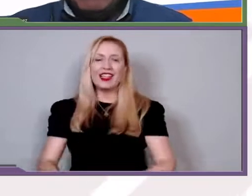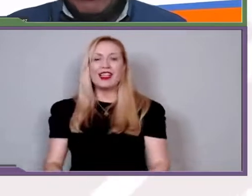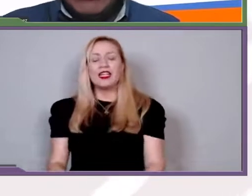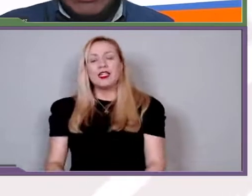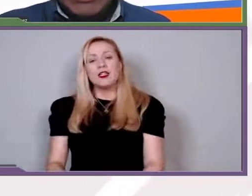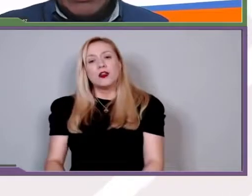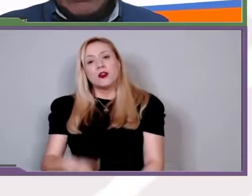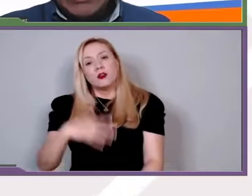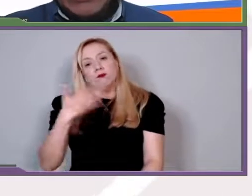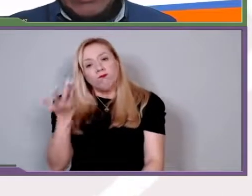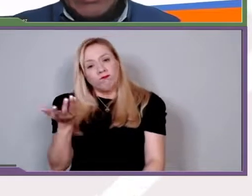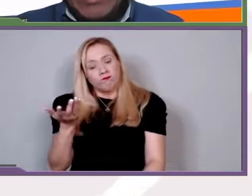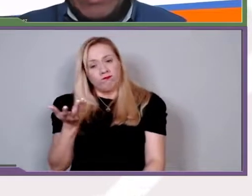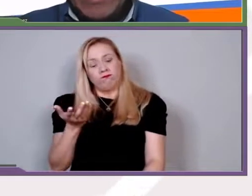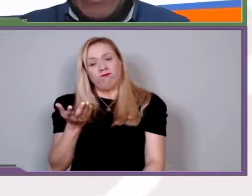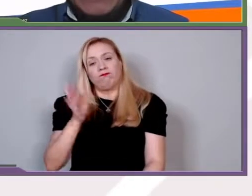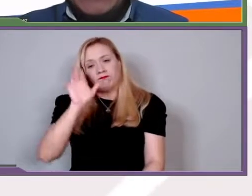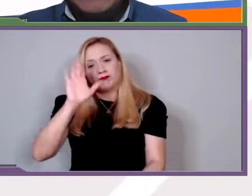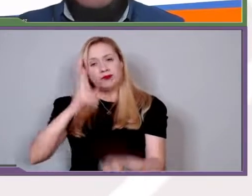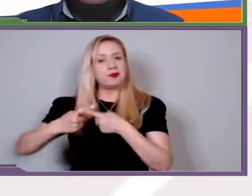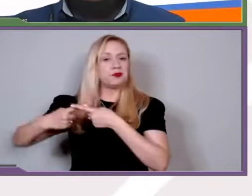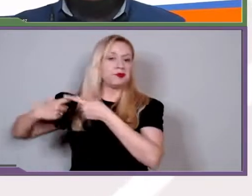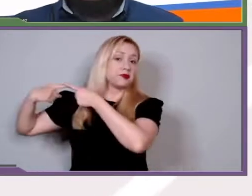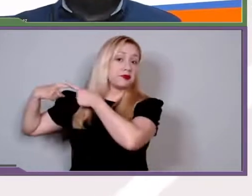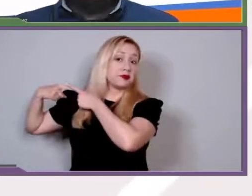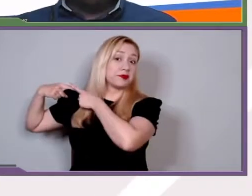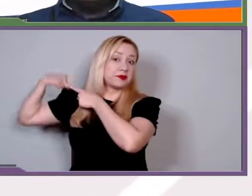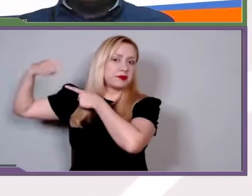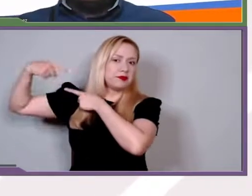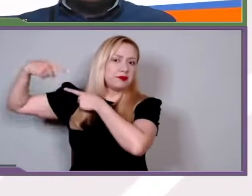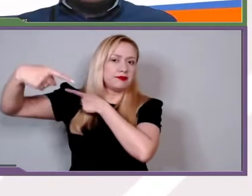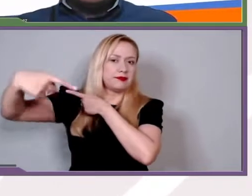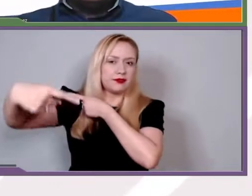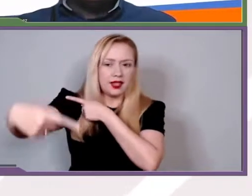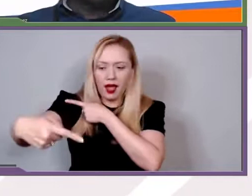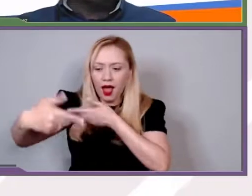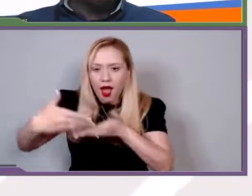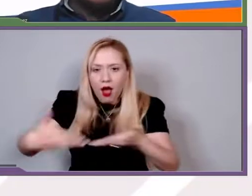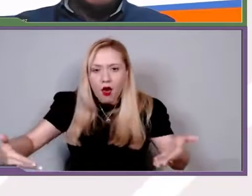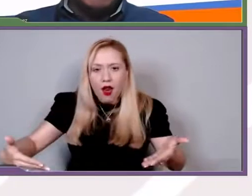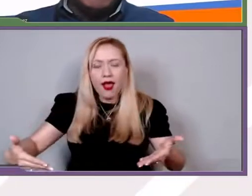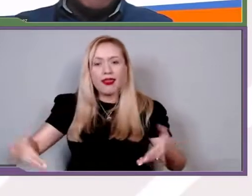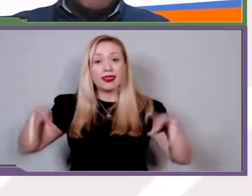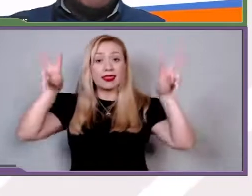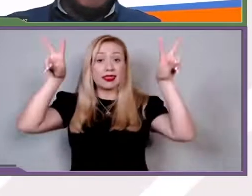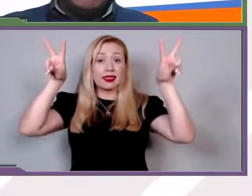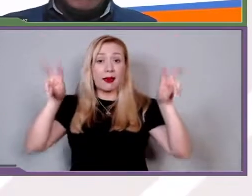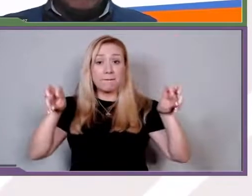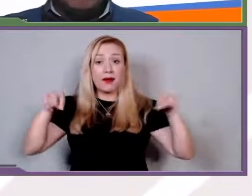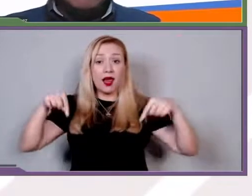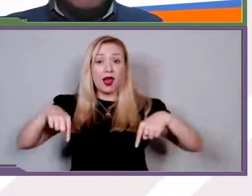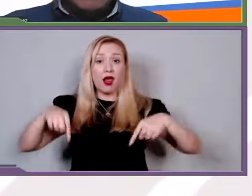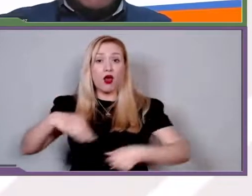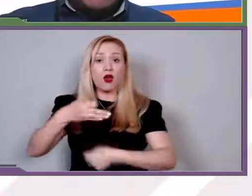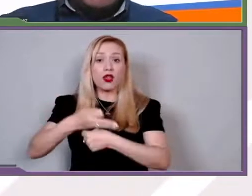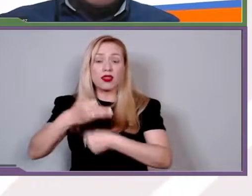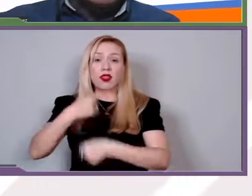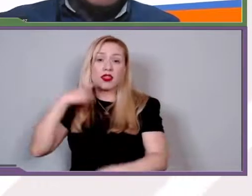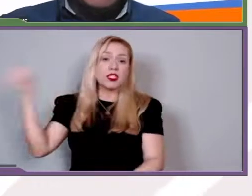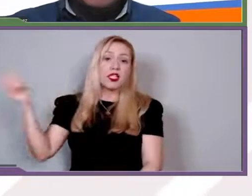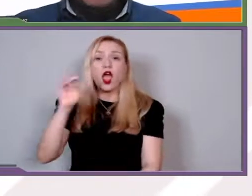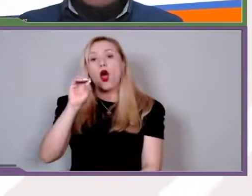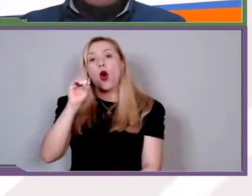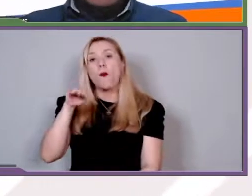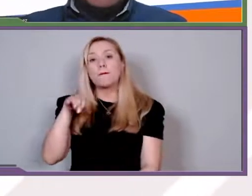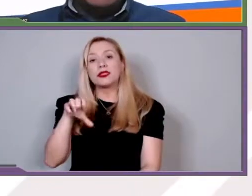mira, vamos de atrás hacia adelante con este tema que está muy sonado hoy en día sobre la OMS, el